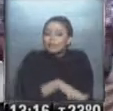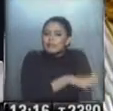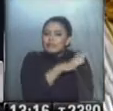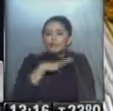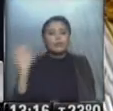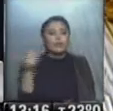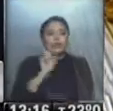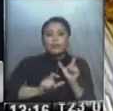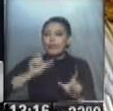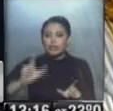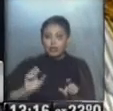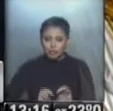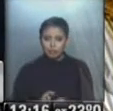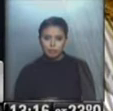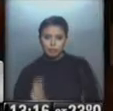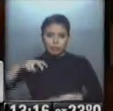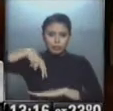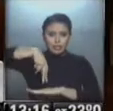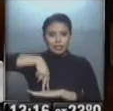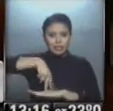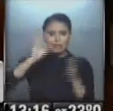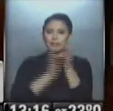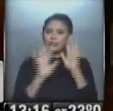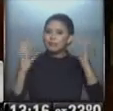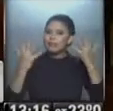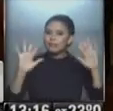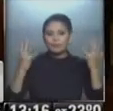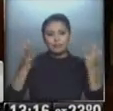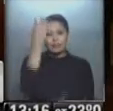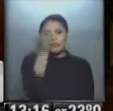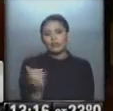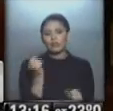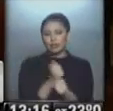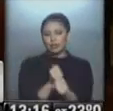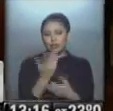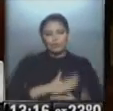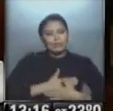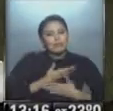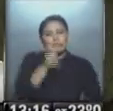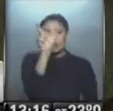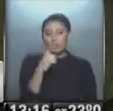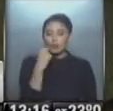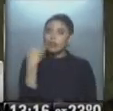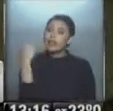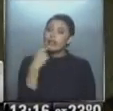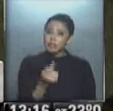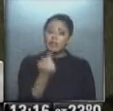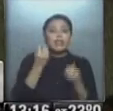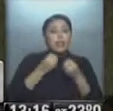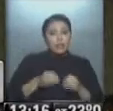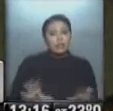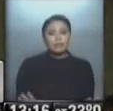cuando todo el mundo de pie se aplaudió la labor, la entrega de un hombre que, como decíamos, si bien